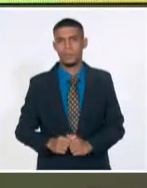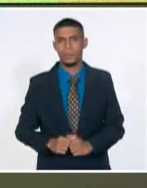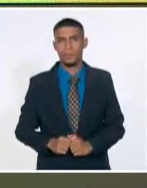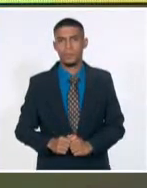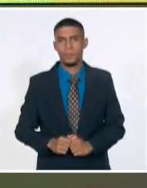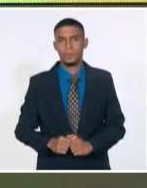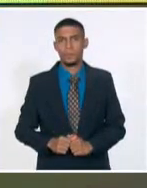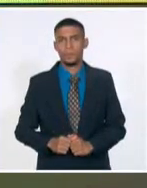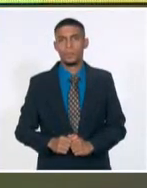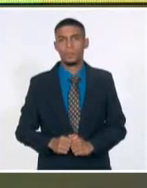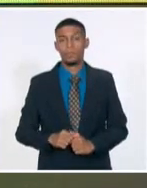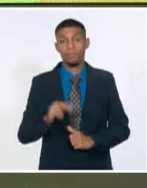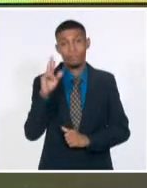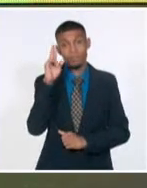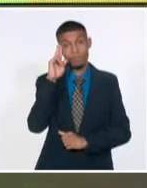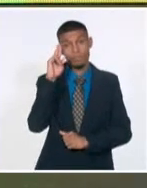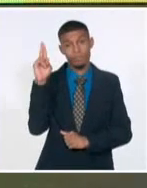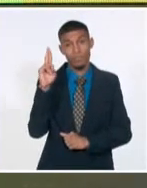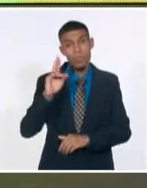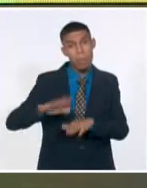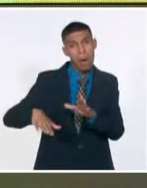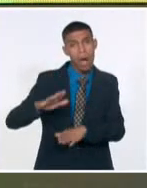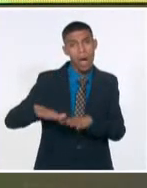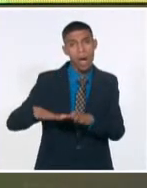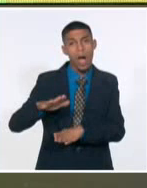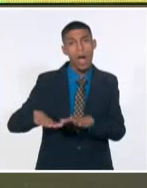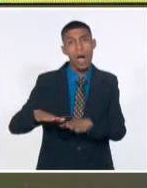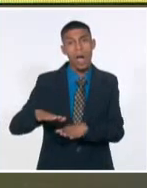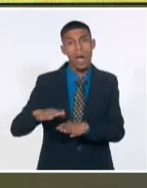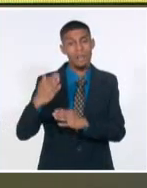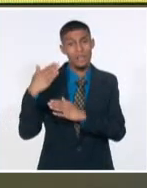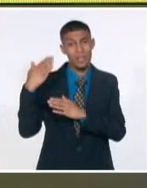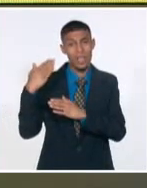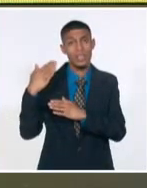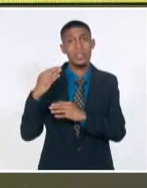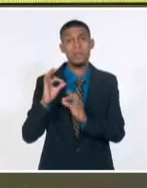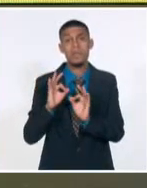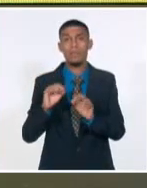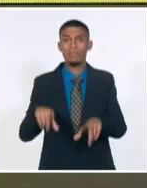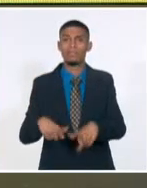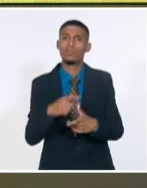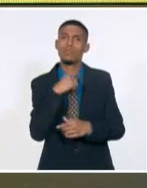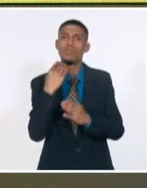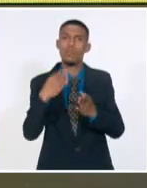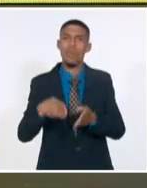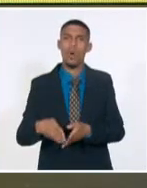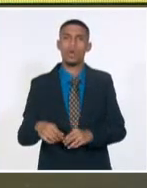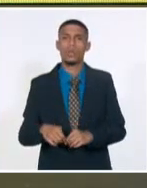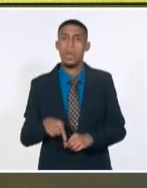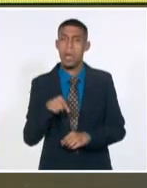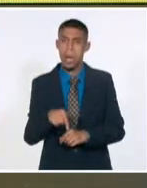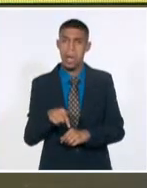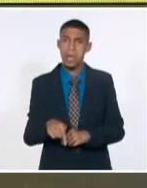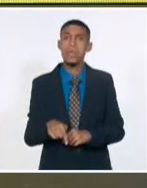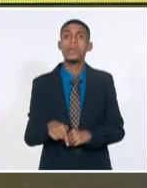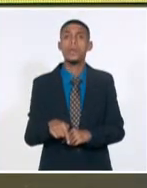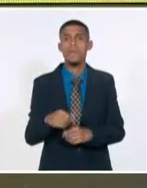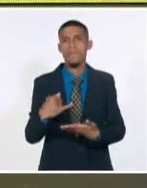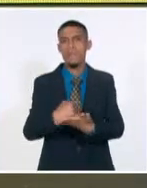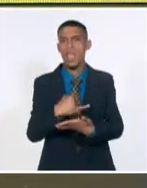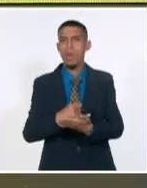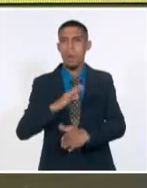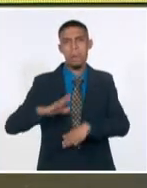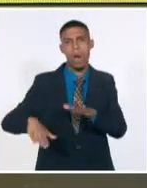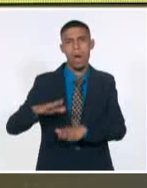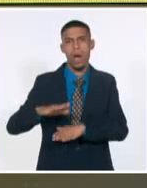Un homenaje al reconocido percusionista Tata Guinness en el 15º aniversario de su muerte devino el espacio Miércoles de la Rumba